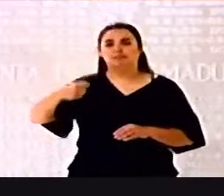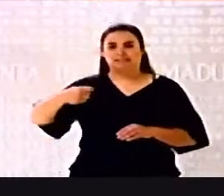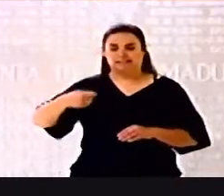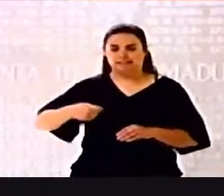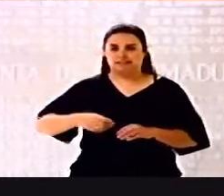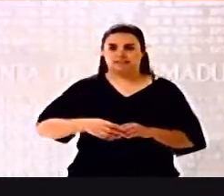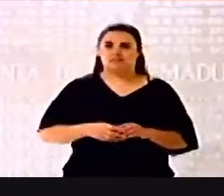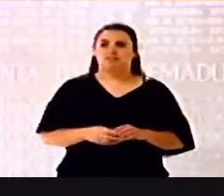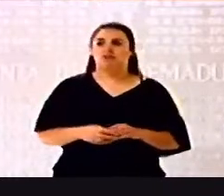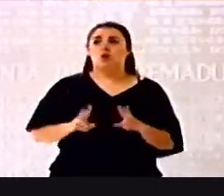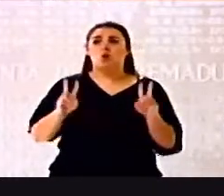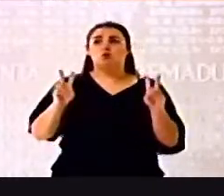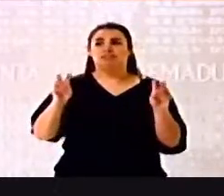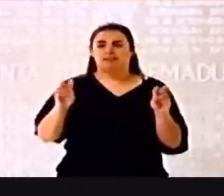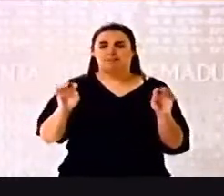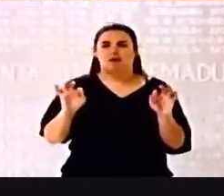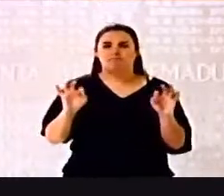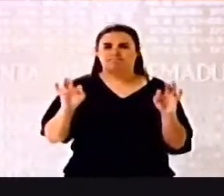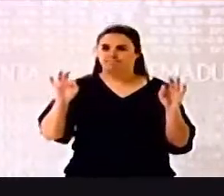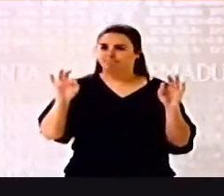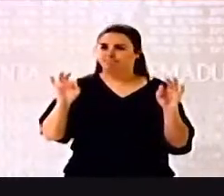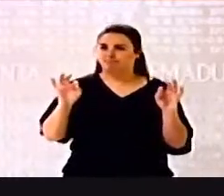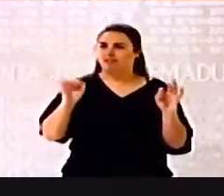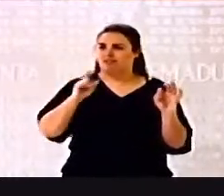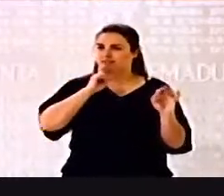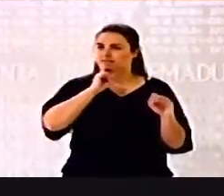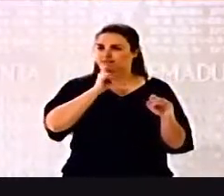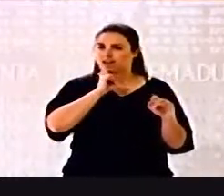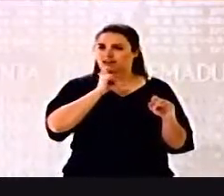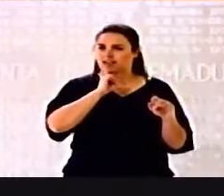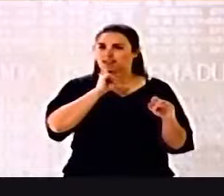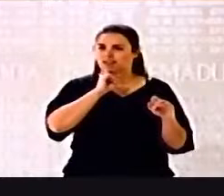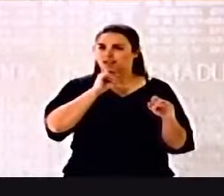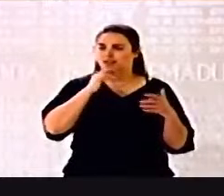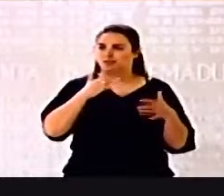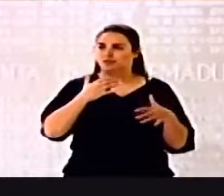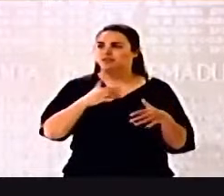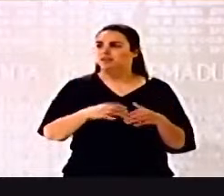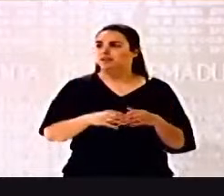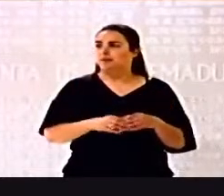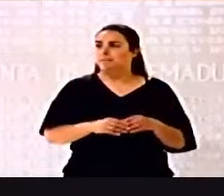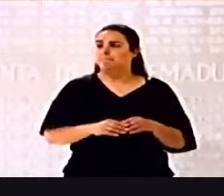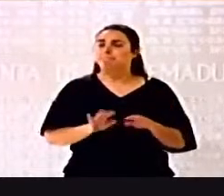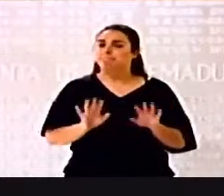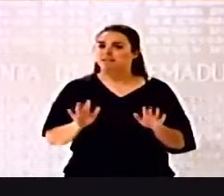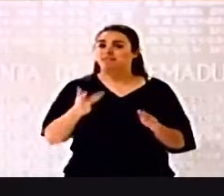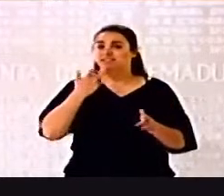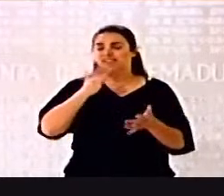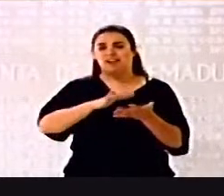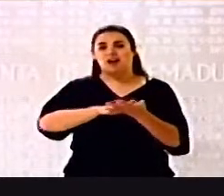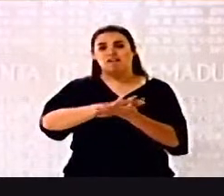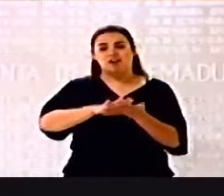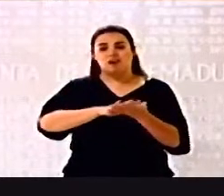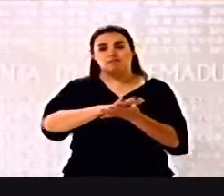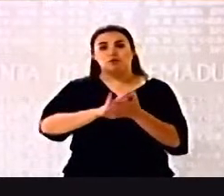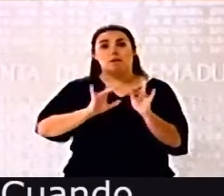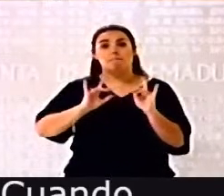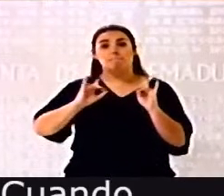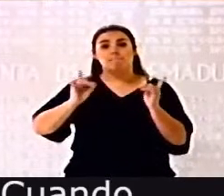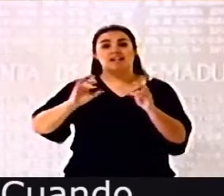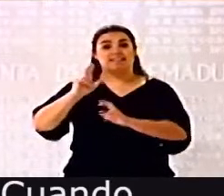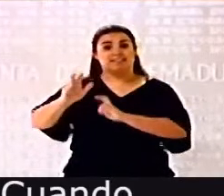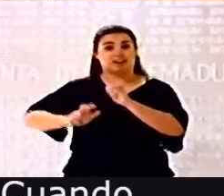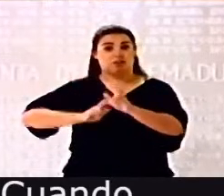Vicepresidente, es un tema la verdad es que es un tema complejísimo, muy complejo, muy difícil. Cuando hablamos de parques de